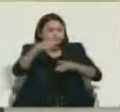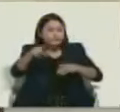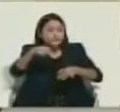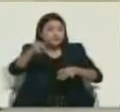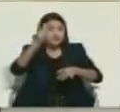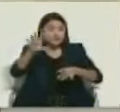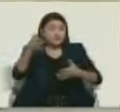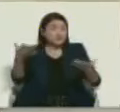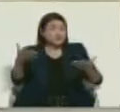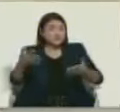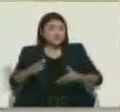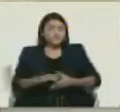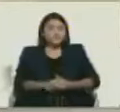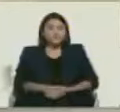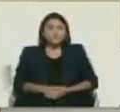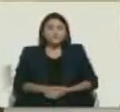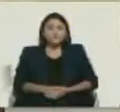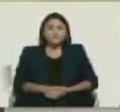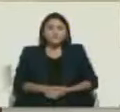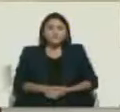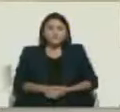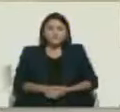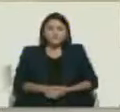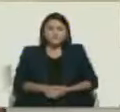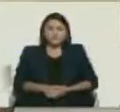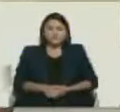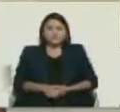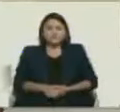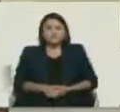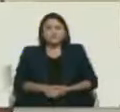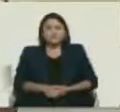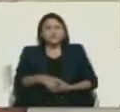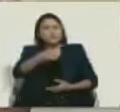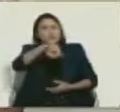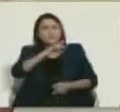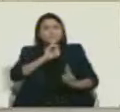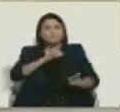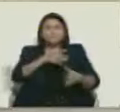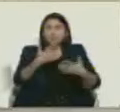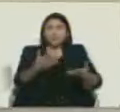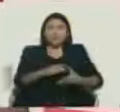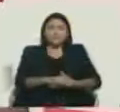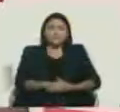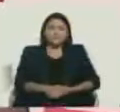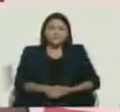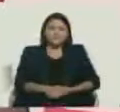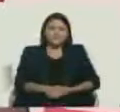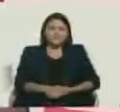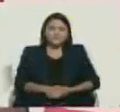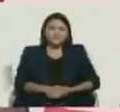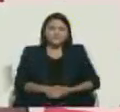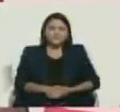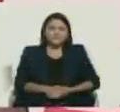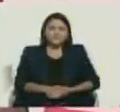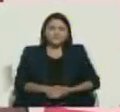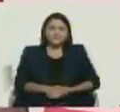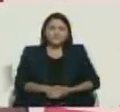país, la reedición de 2014 y 2017, ¿cuál va a ser la respuesta del PSV? Gracias.